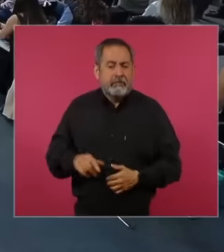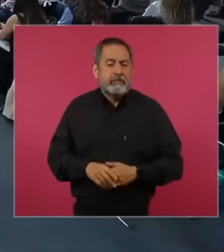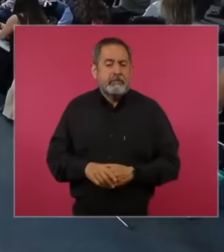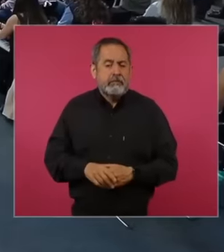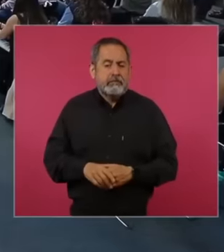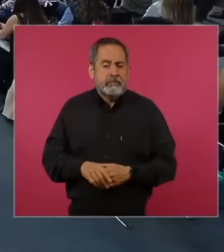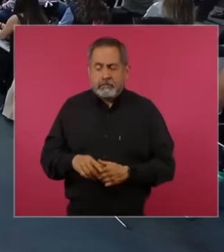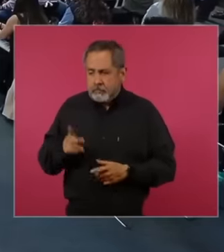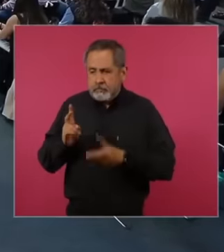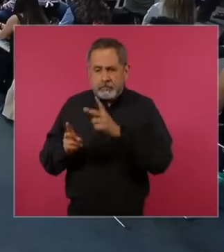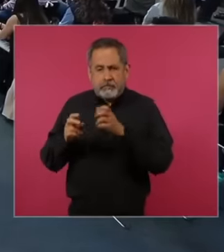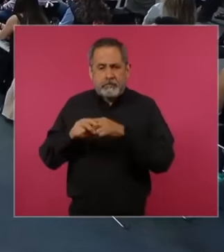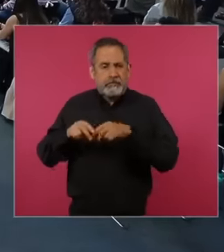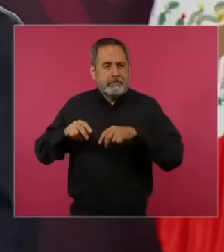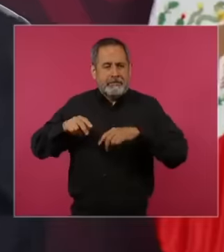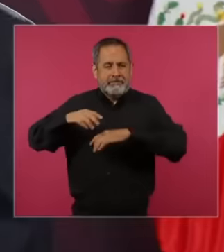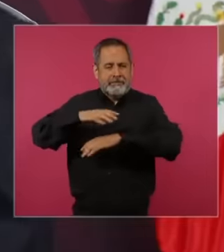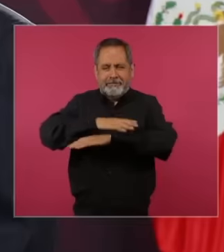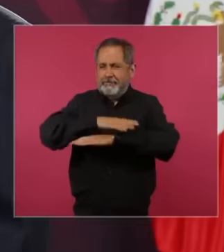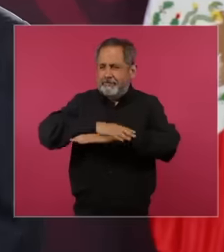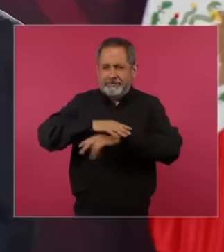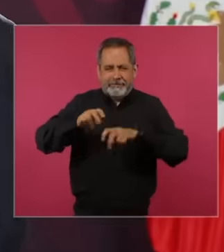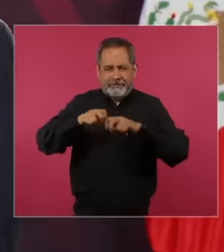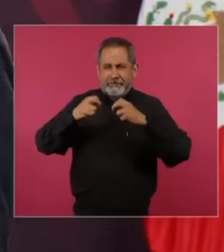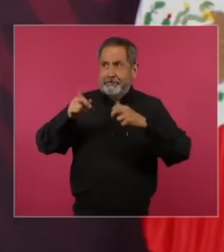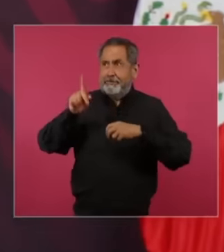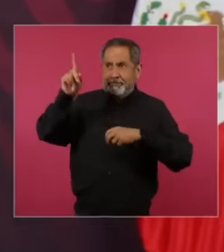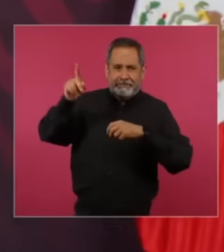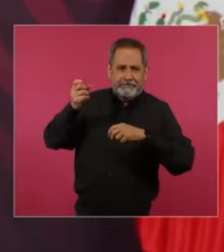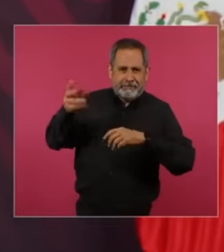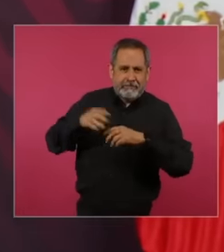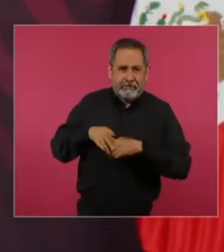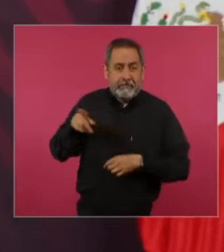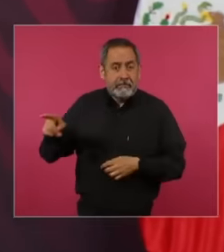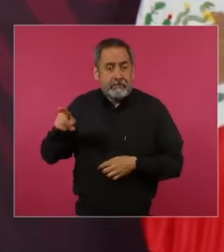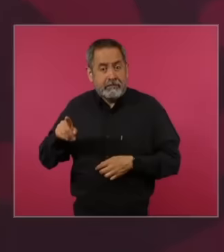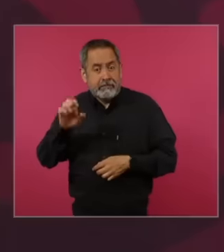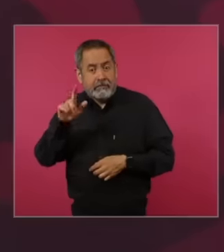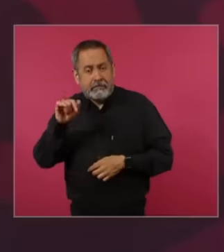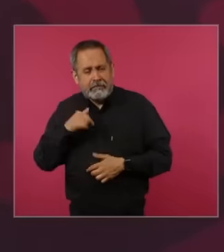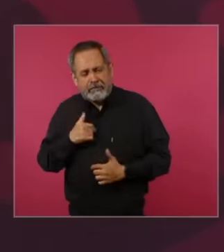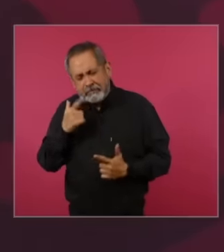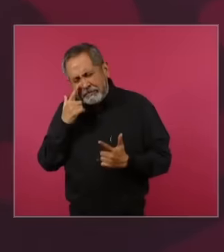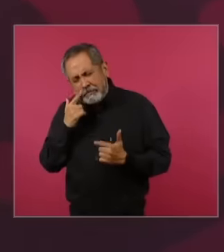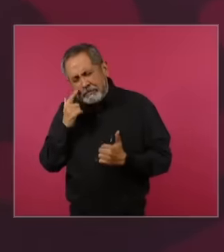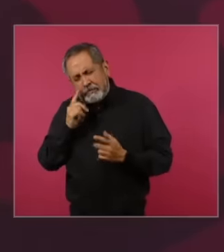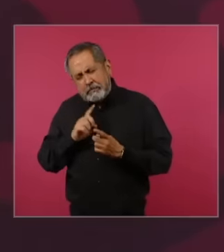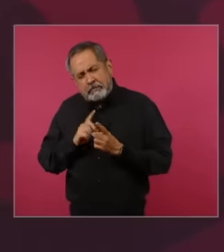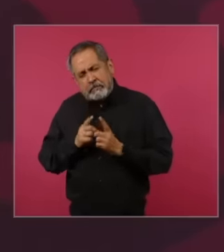y estábamos en el balcón principal, estaba llorando